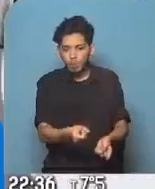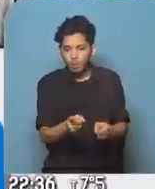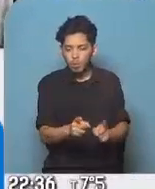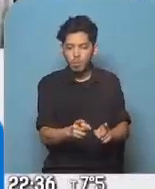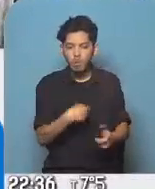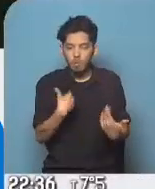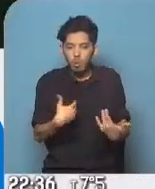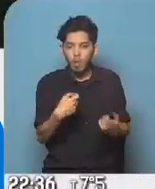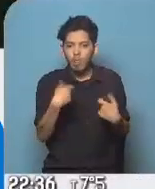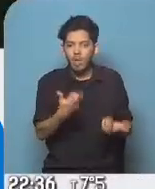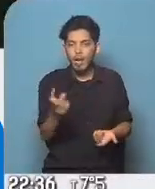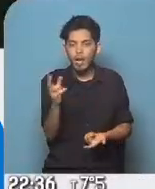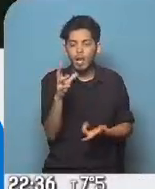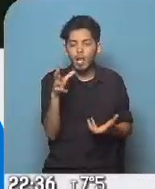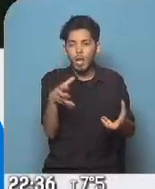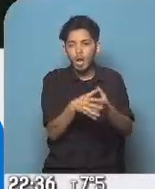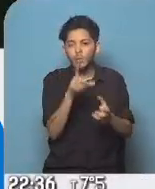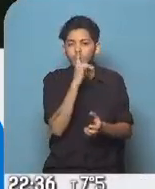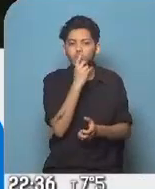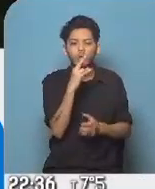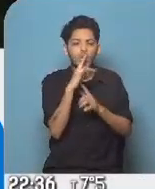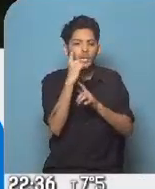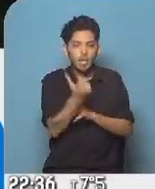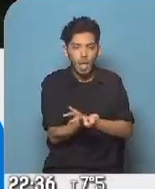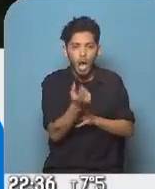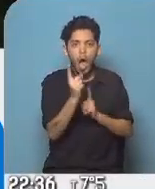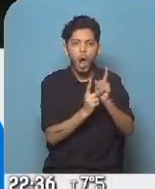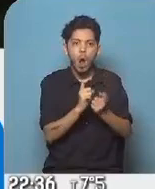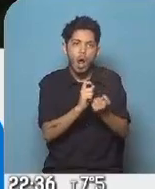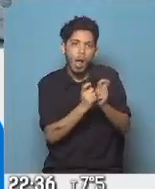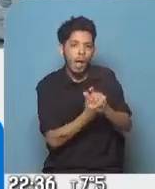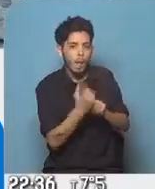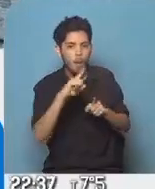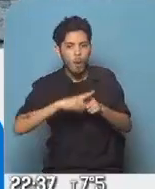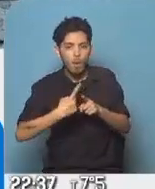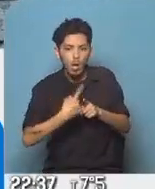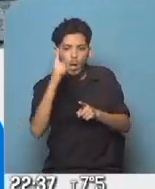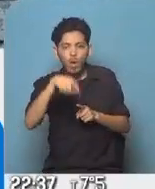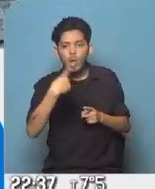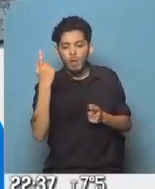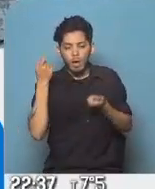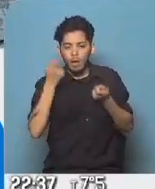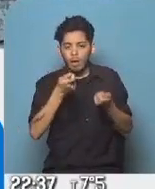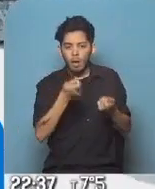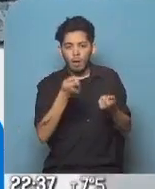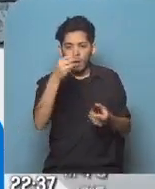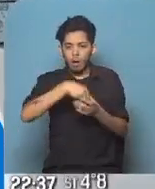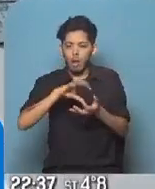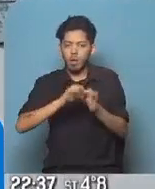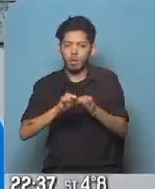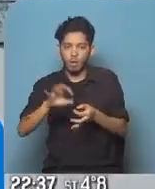llegar, obvio, a dar a Turquía, a que el gobierno Erdogan haga ciertos cambios políticos que le vienen demandando desde la Unión Europea.